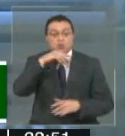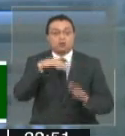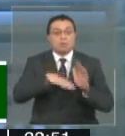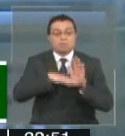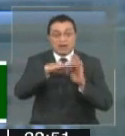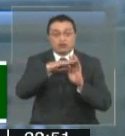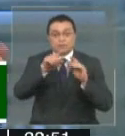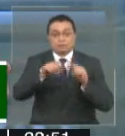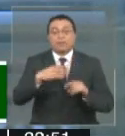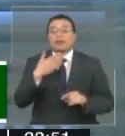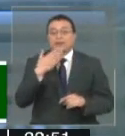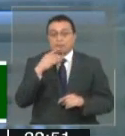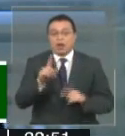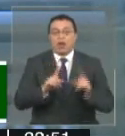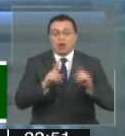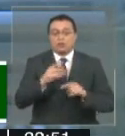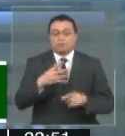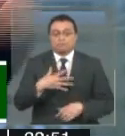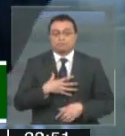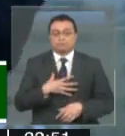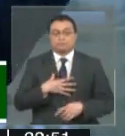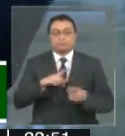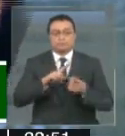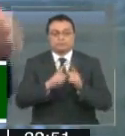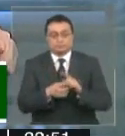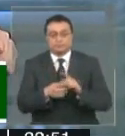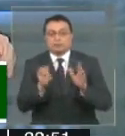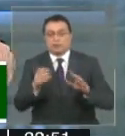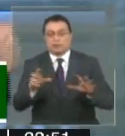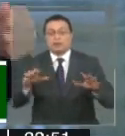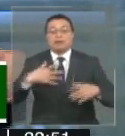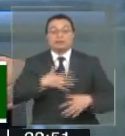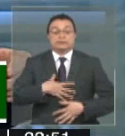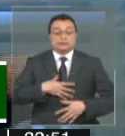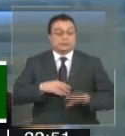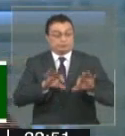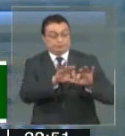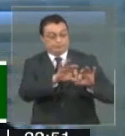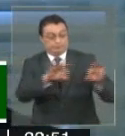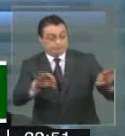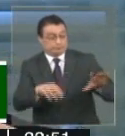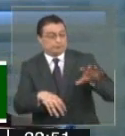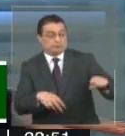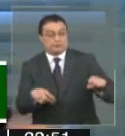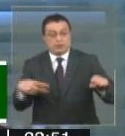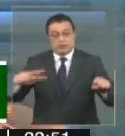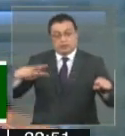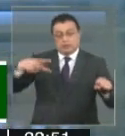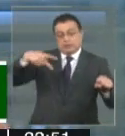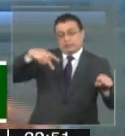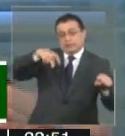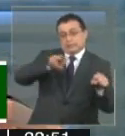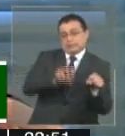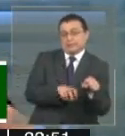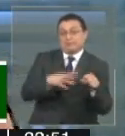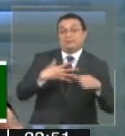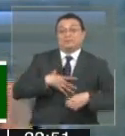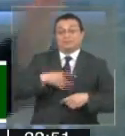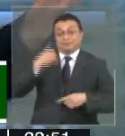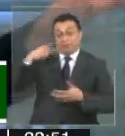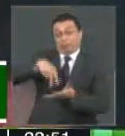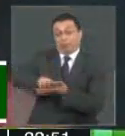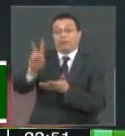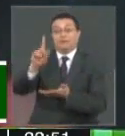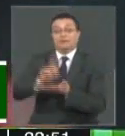había cierto temor, porque había que adaptar y poner una barra en latina para que o disminuir el espacio que había en